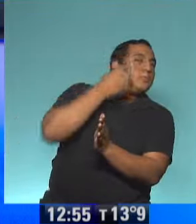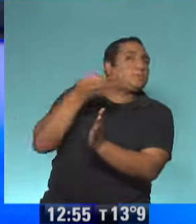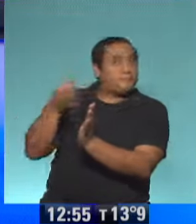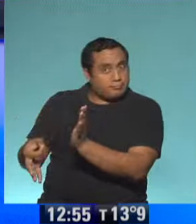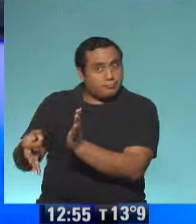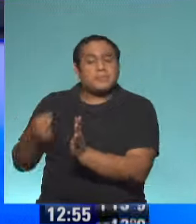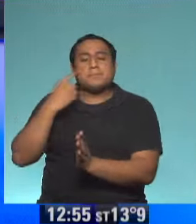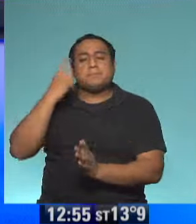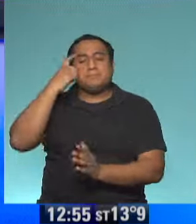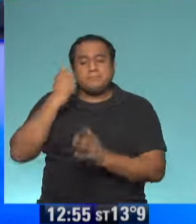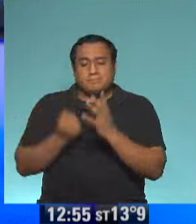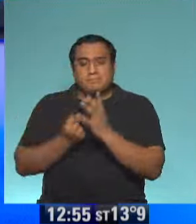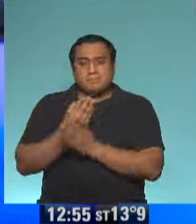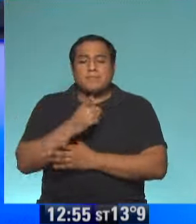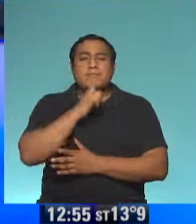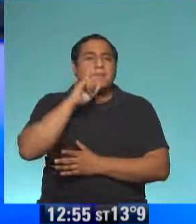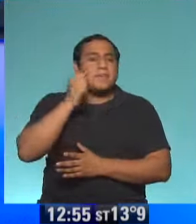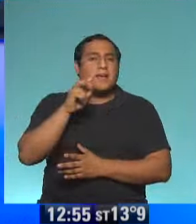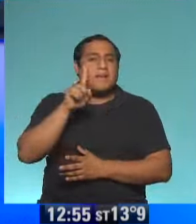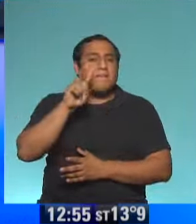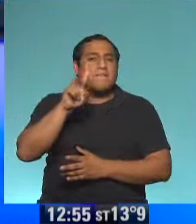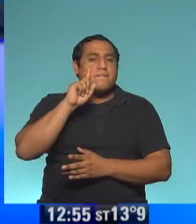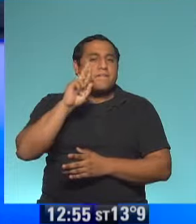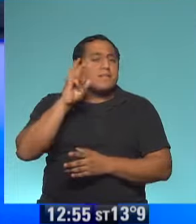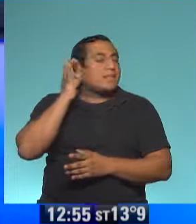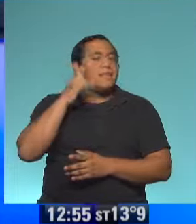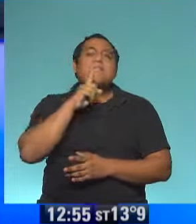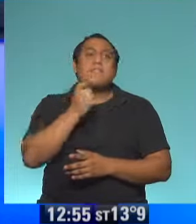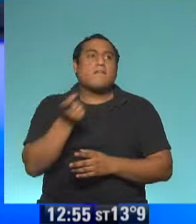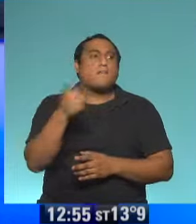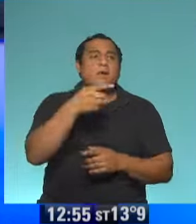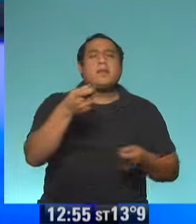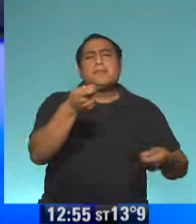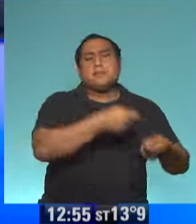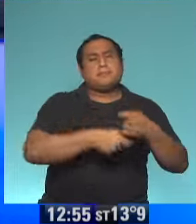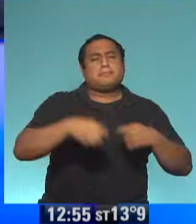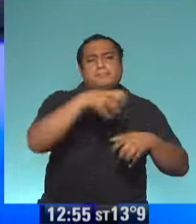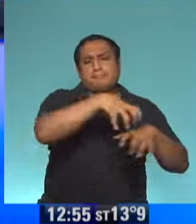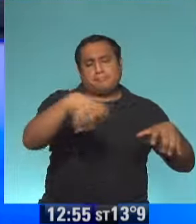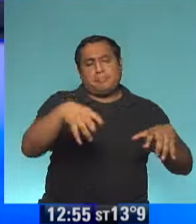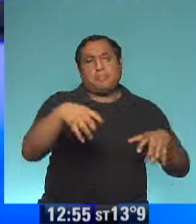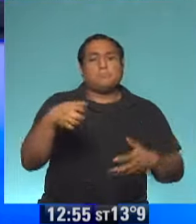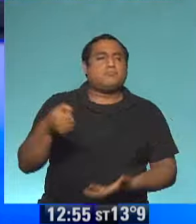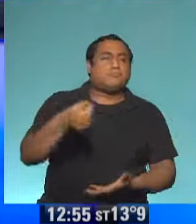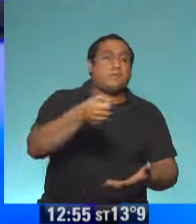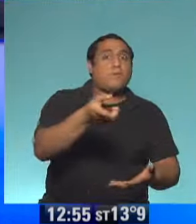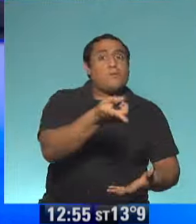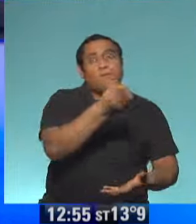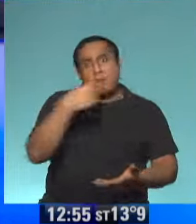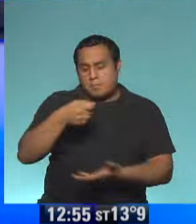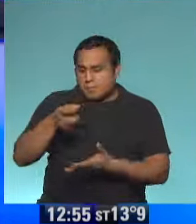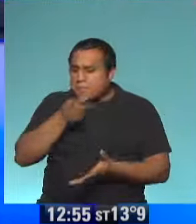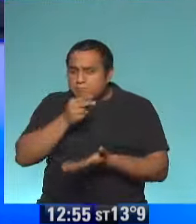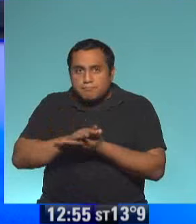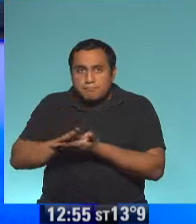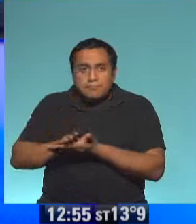así: una mañana tía Virguita se fue a la feria y volvió al mediodía sin nada en la canasta y con la noticia de que podía